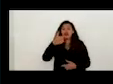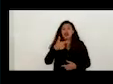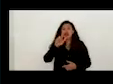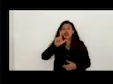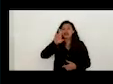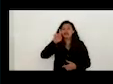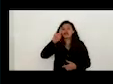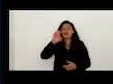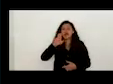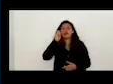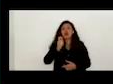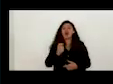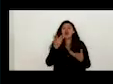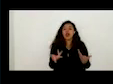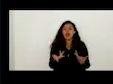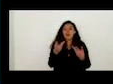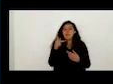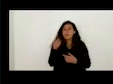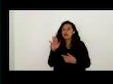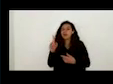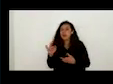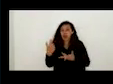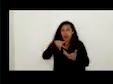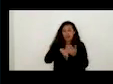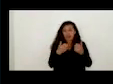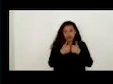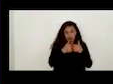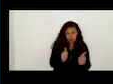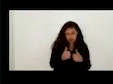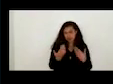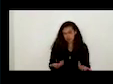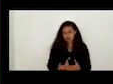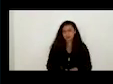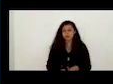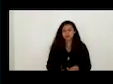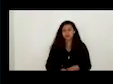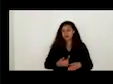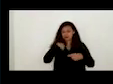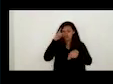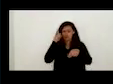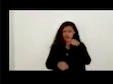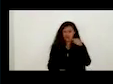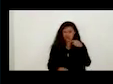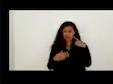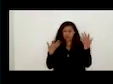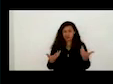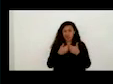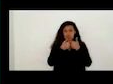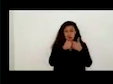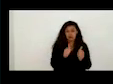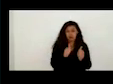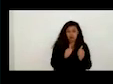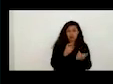proteína del pan o del trigo. Entonces, si yo lo quito, ese pan ya nada más me está